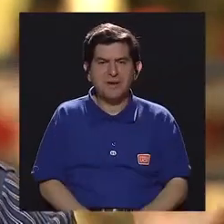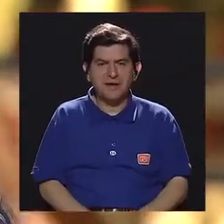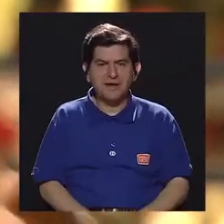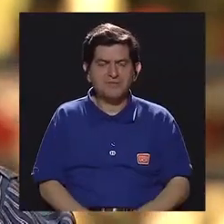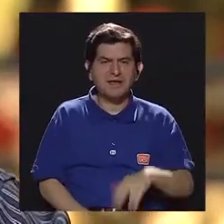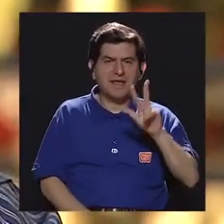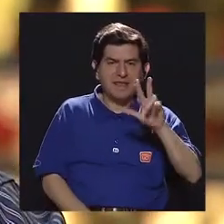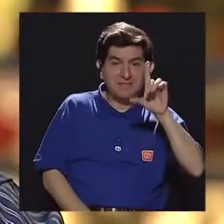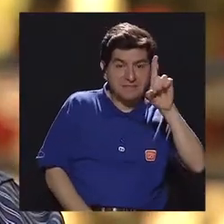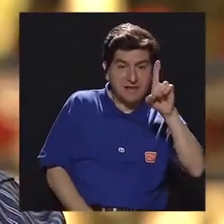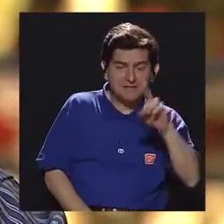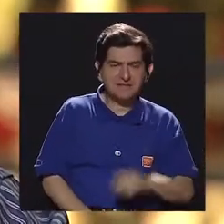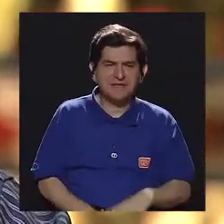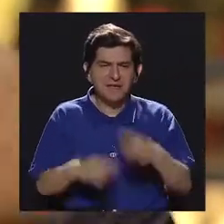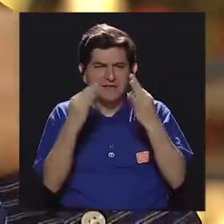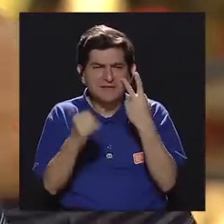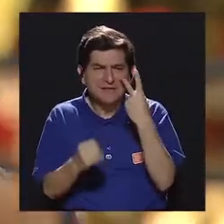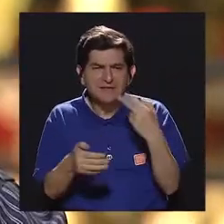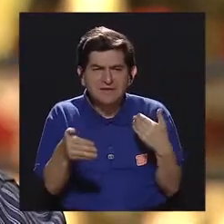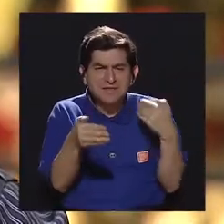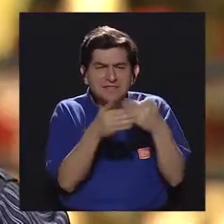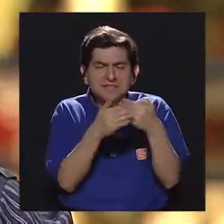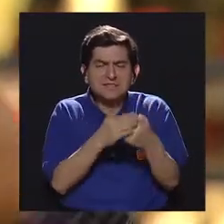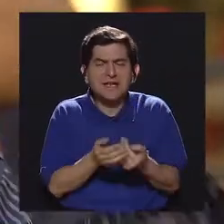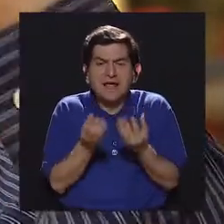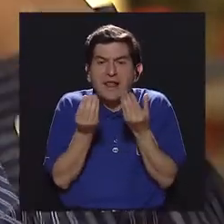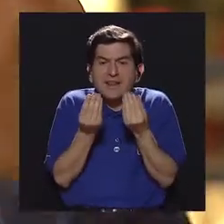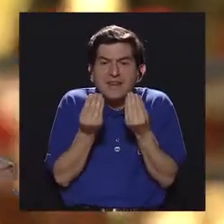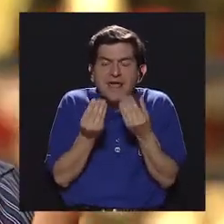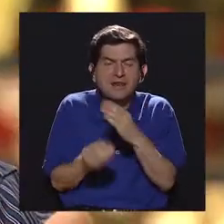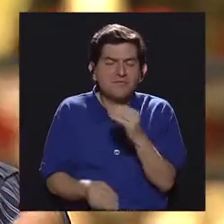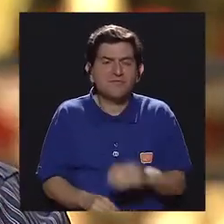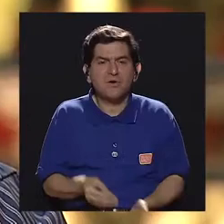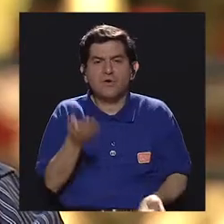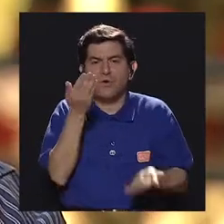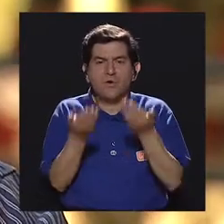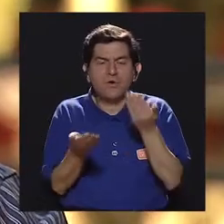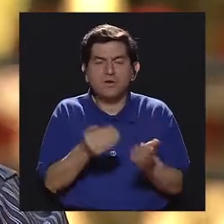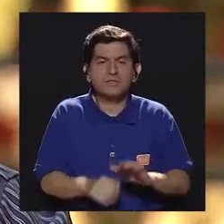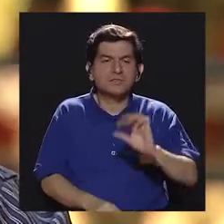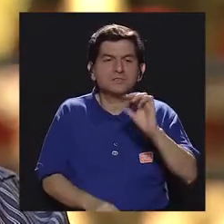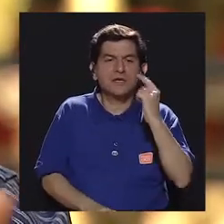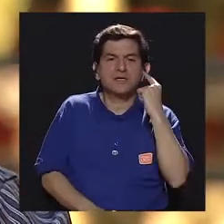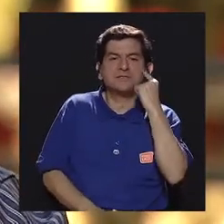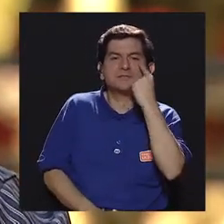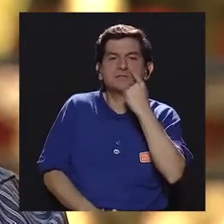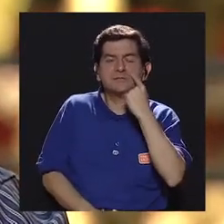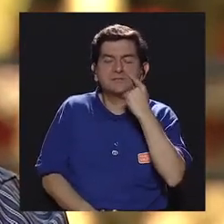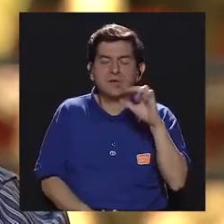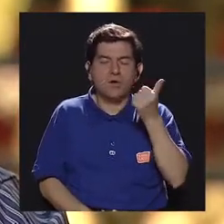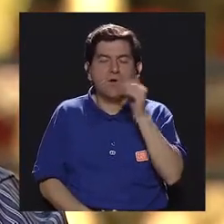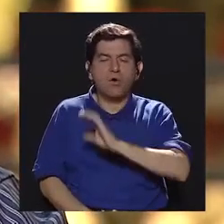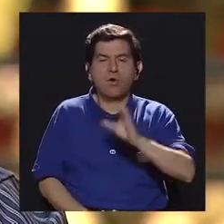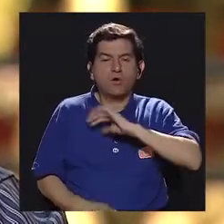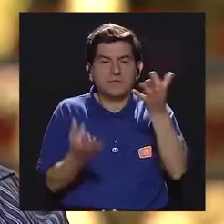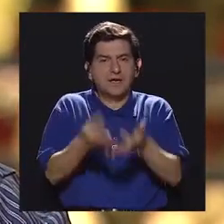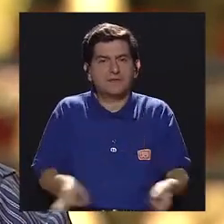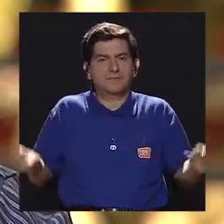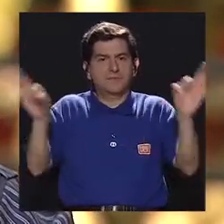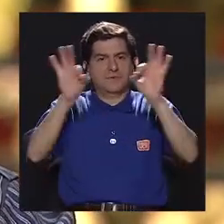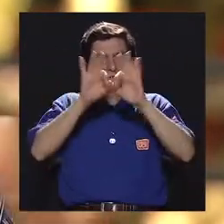el diente en tercera dimensión, para ver si está cerca del nervio, si está cerca del seno o alguna otra característica que sea